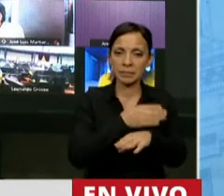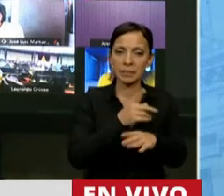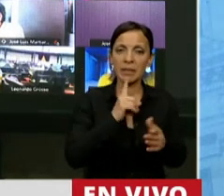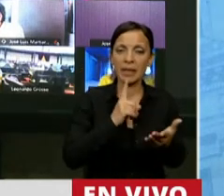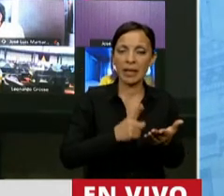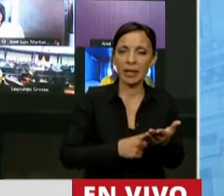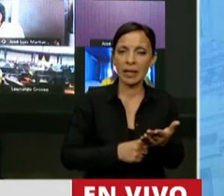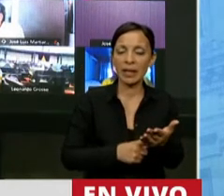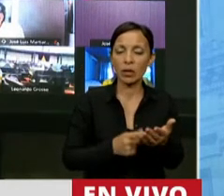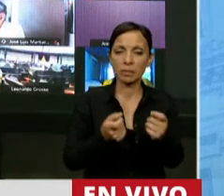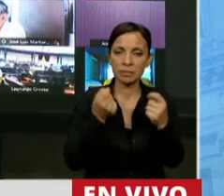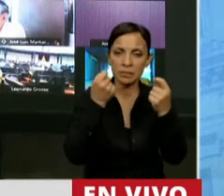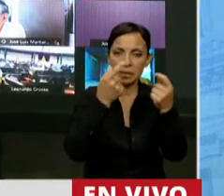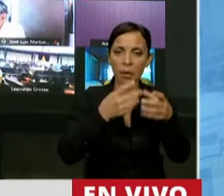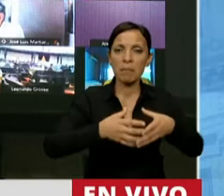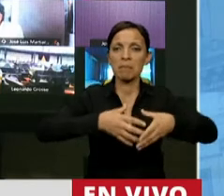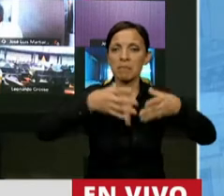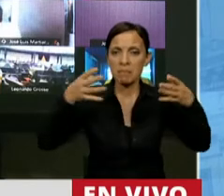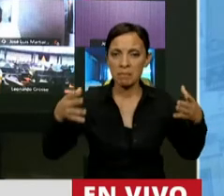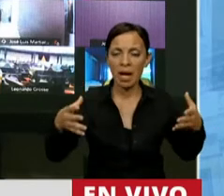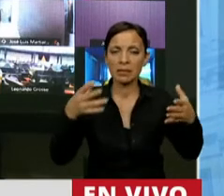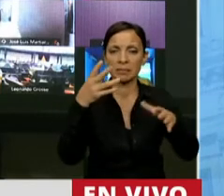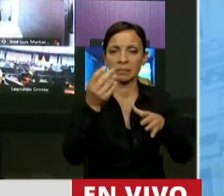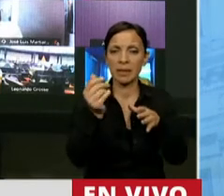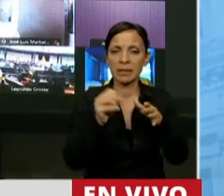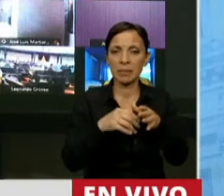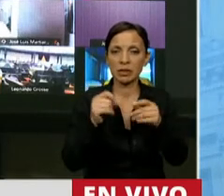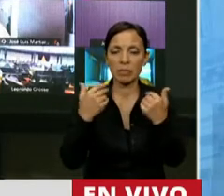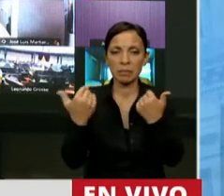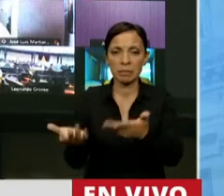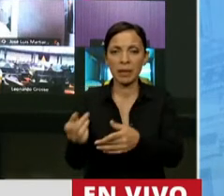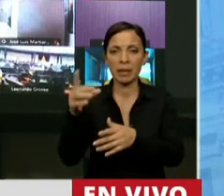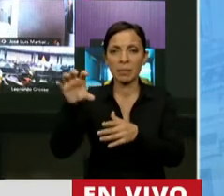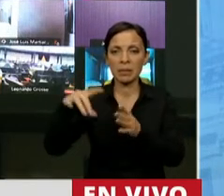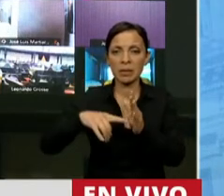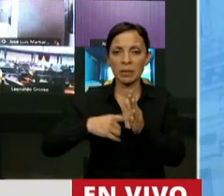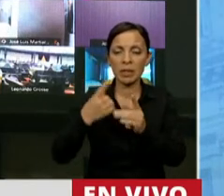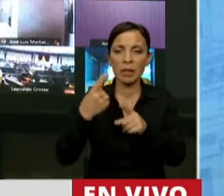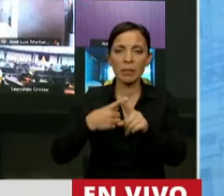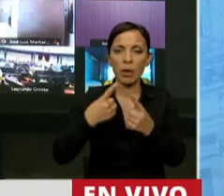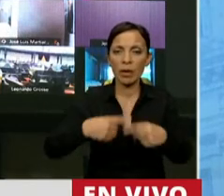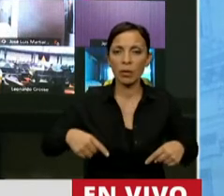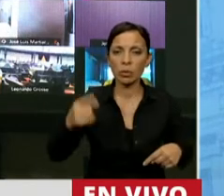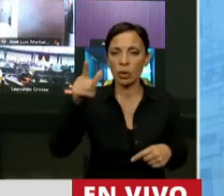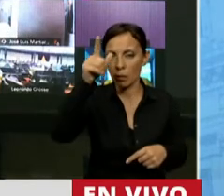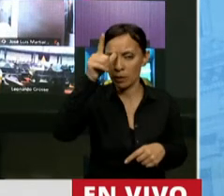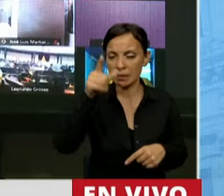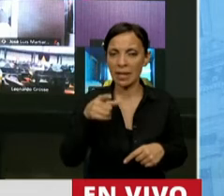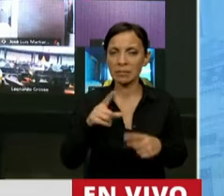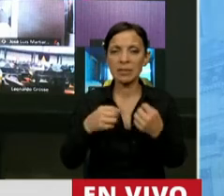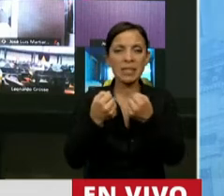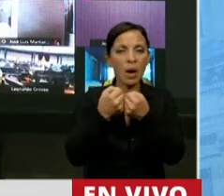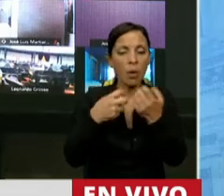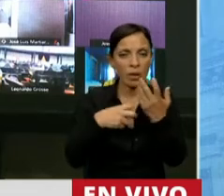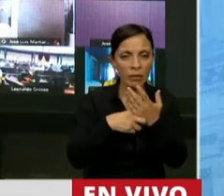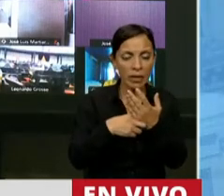le amplió la coparticipación a la Ciudad de Buenos Aires por los recursos de la policía estaba bien. Ese consenso